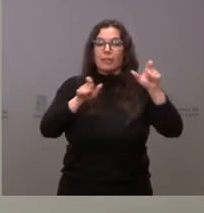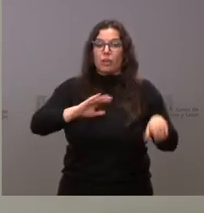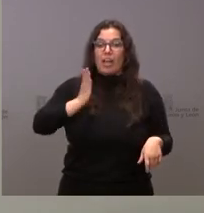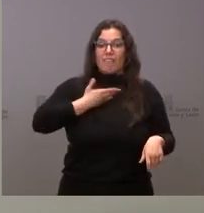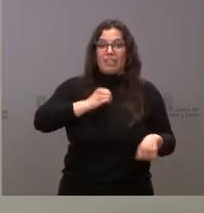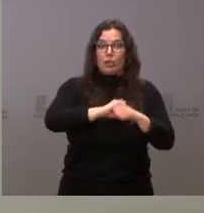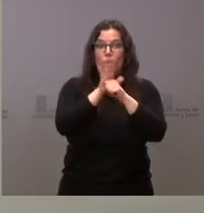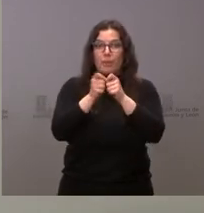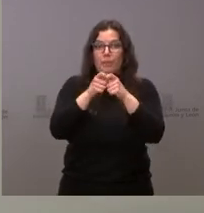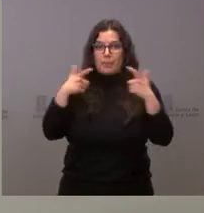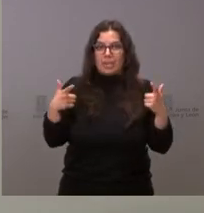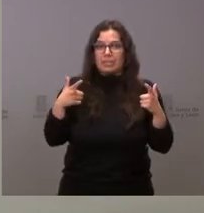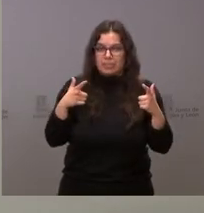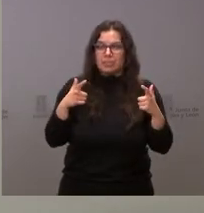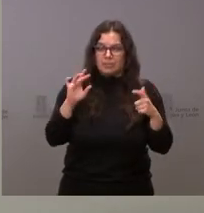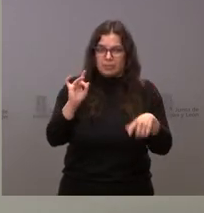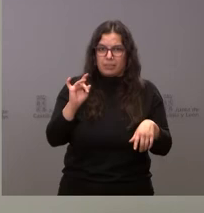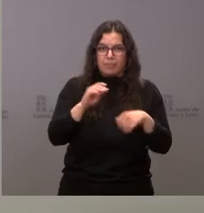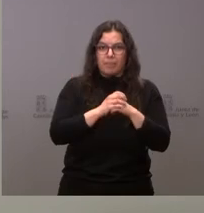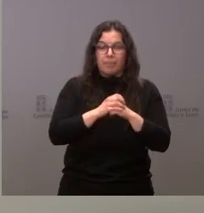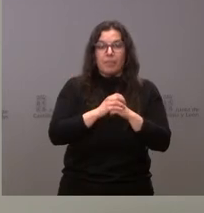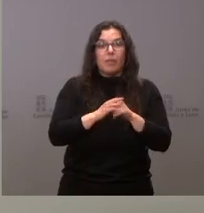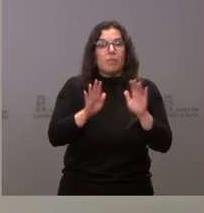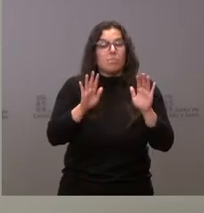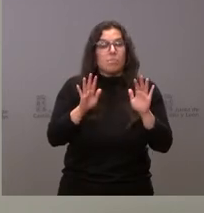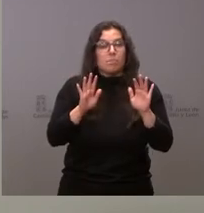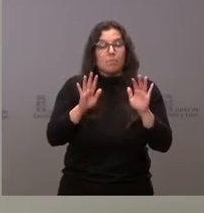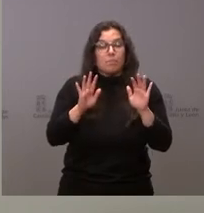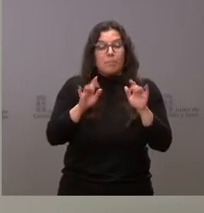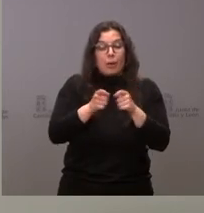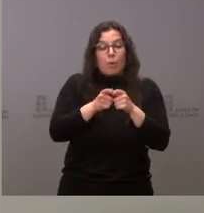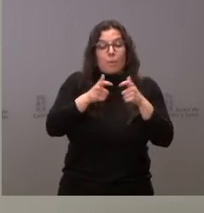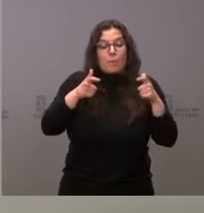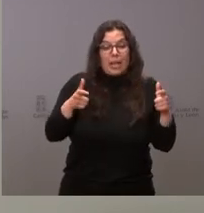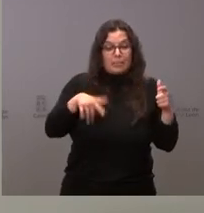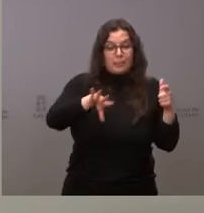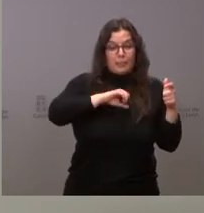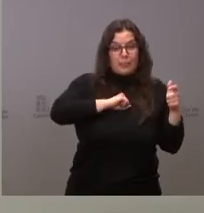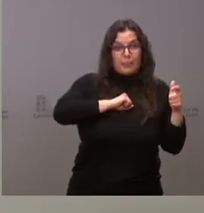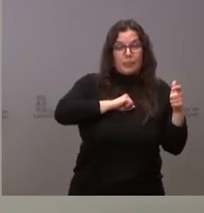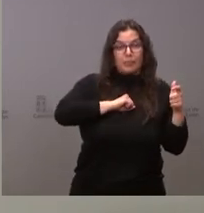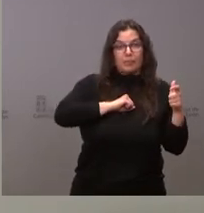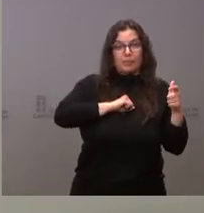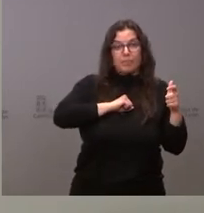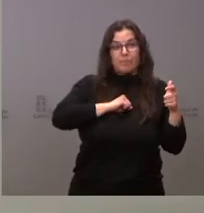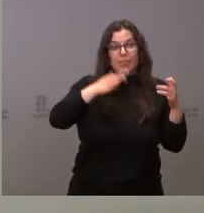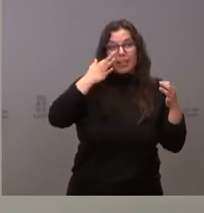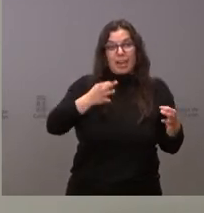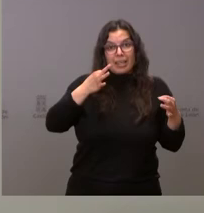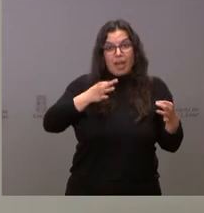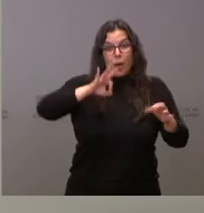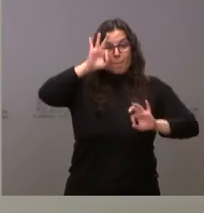por el commit 19 sin embargo este repunte número de casos no está siendo en la misma